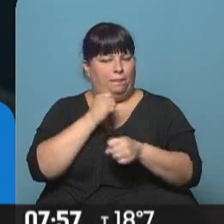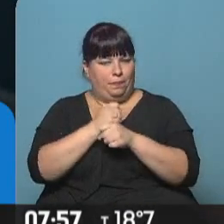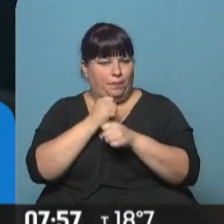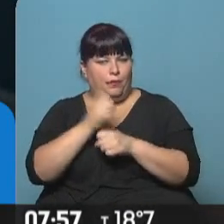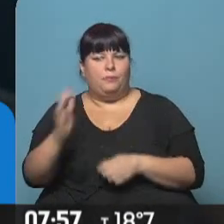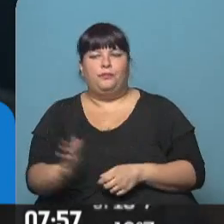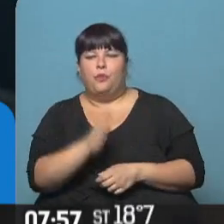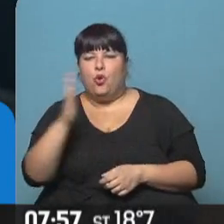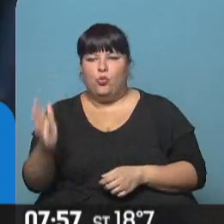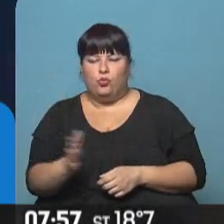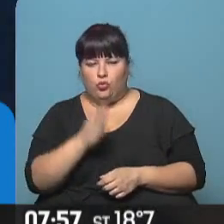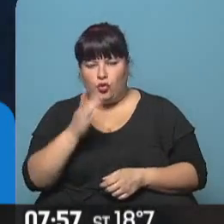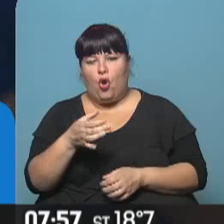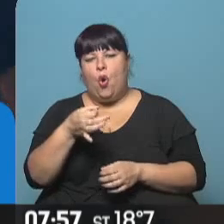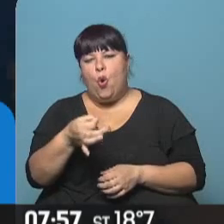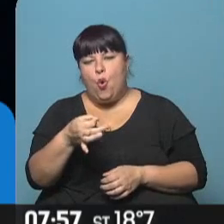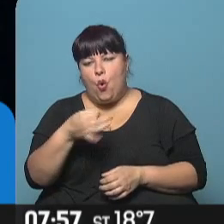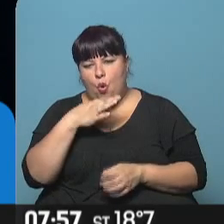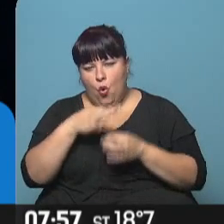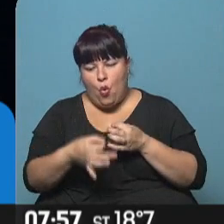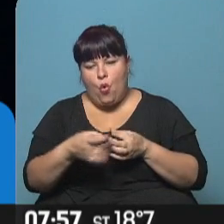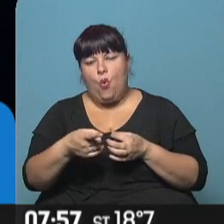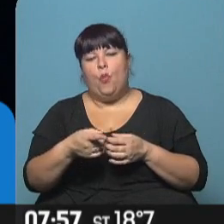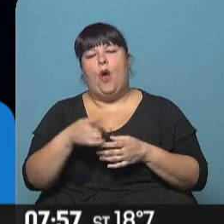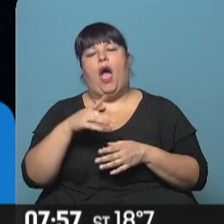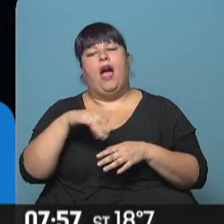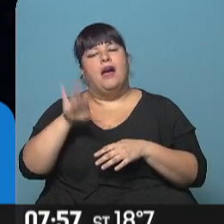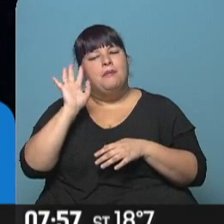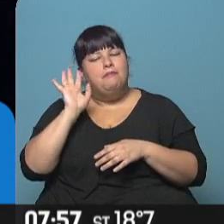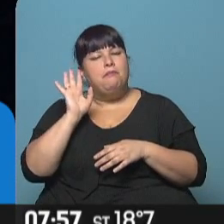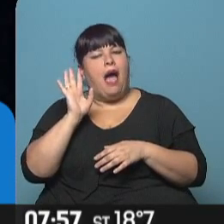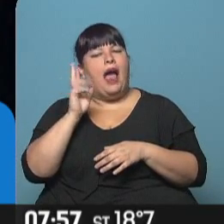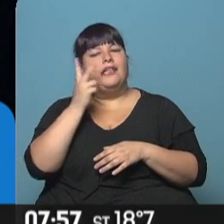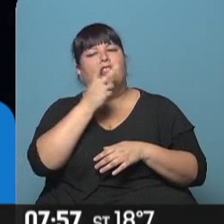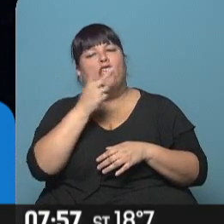en la producción de la uva en más de